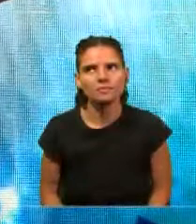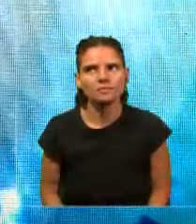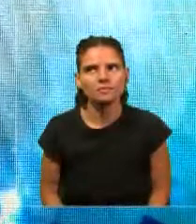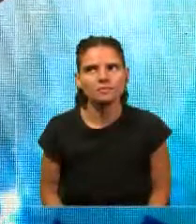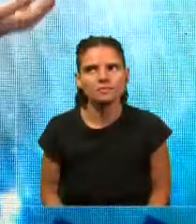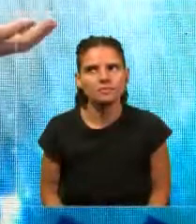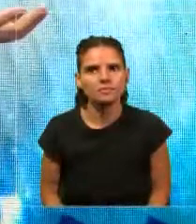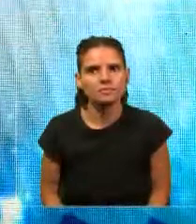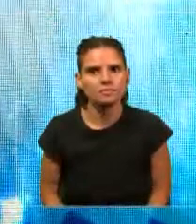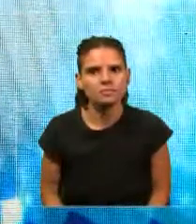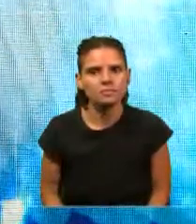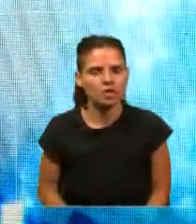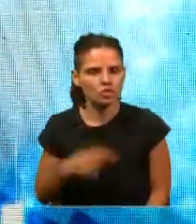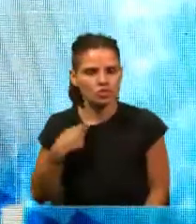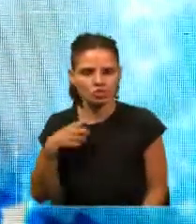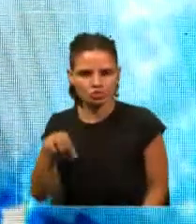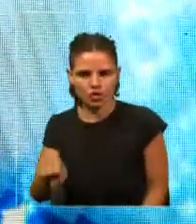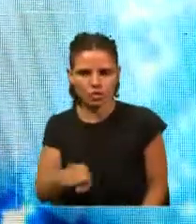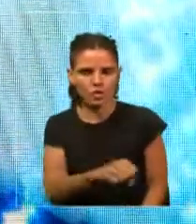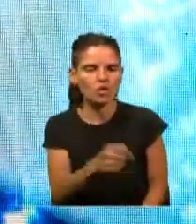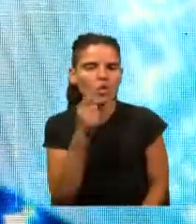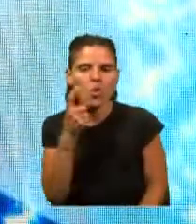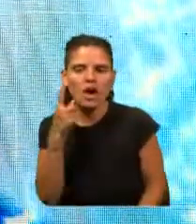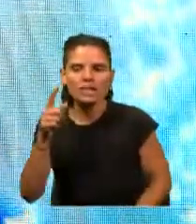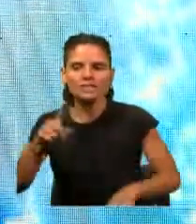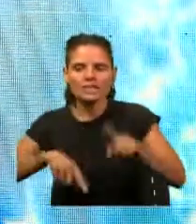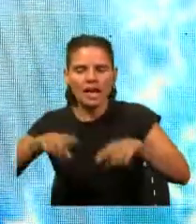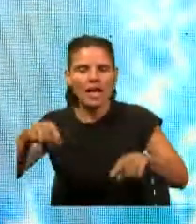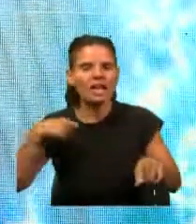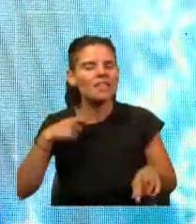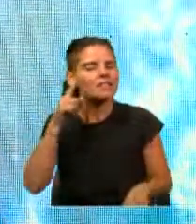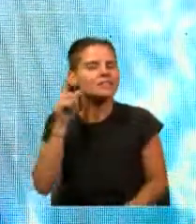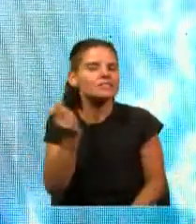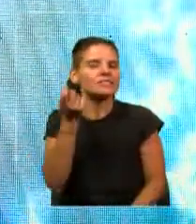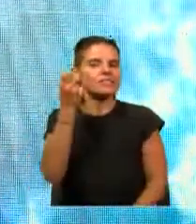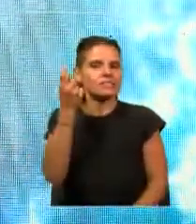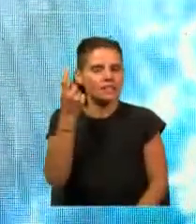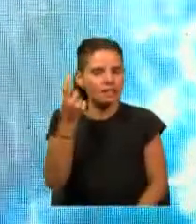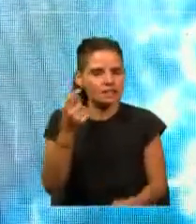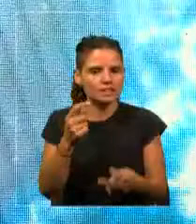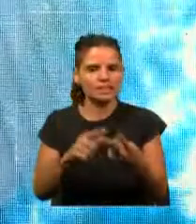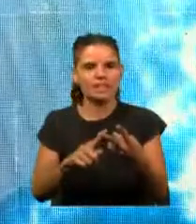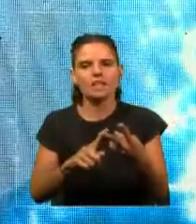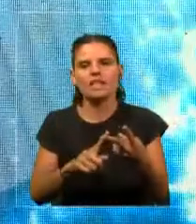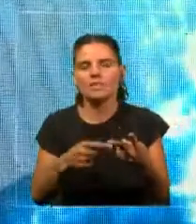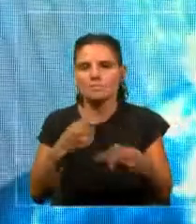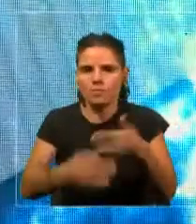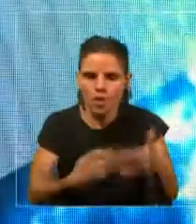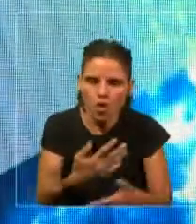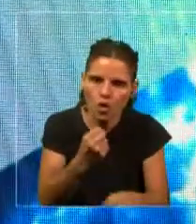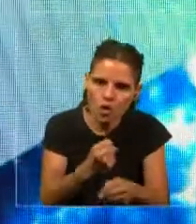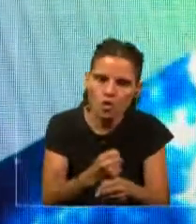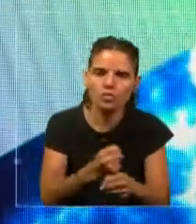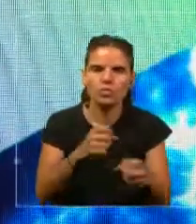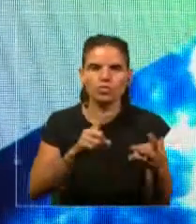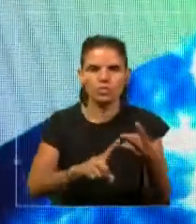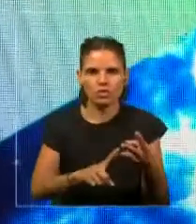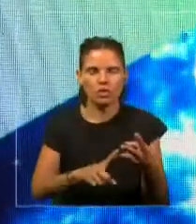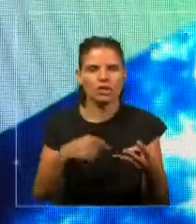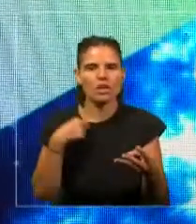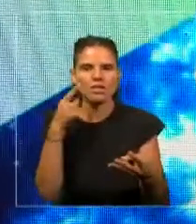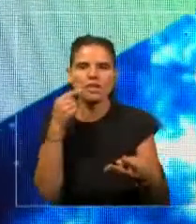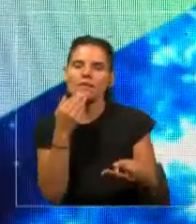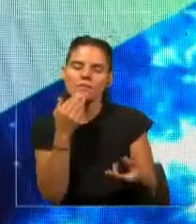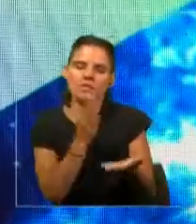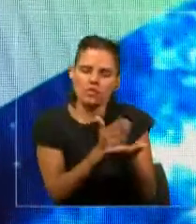estos captores sobre las escalas de concepción, de producción, las cadenas de logística,